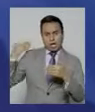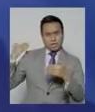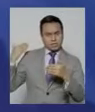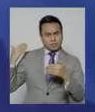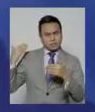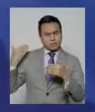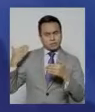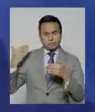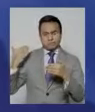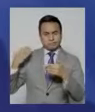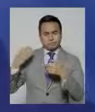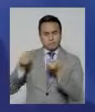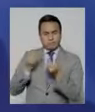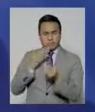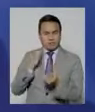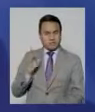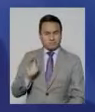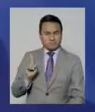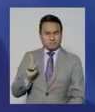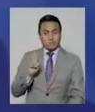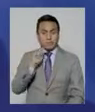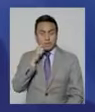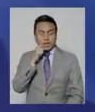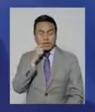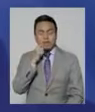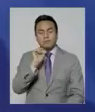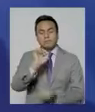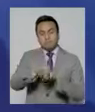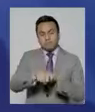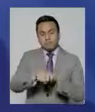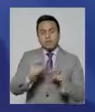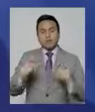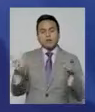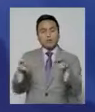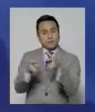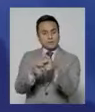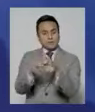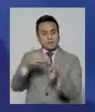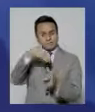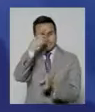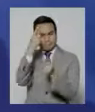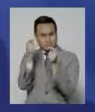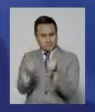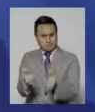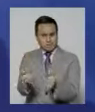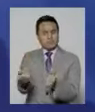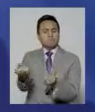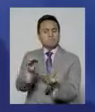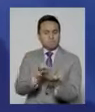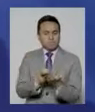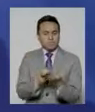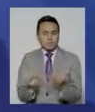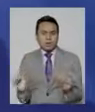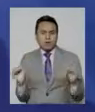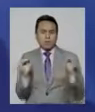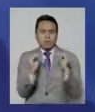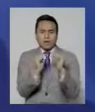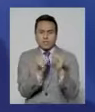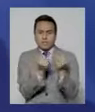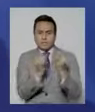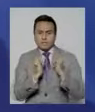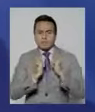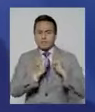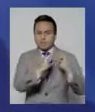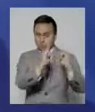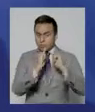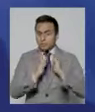días no era la mejor? ¿Se toma entonces la sugerencia del comité de expertos y se homologa también las cifras que se